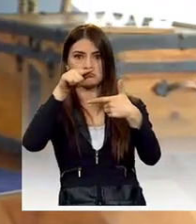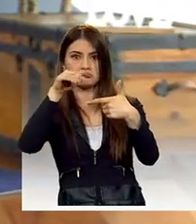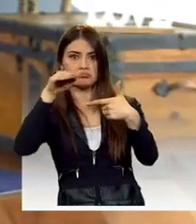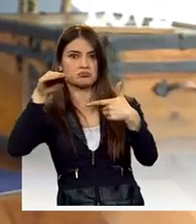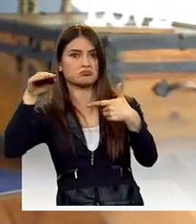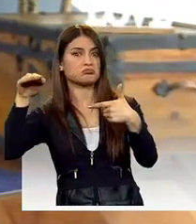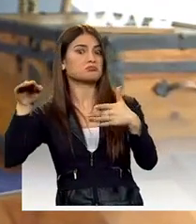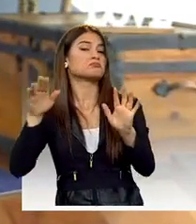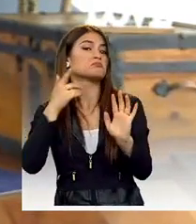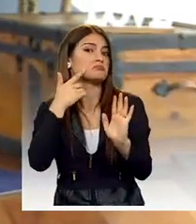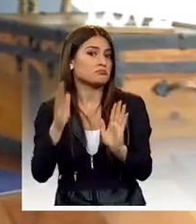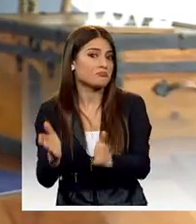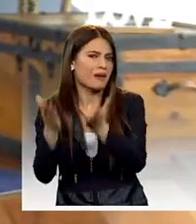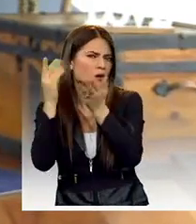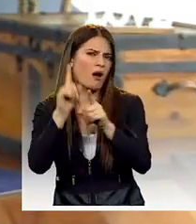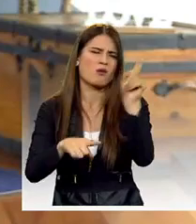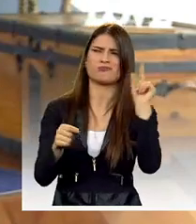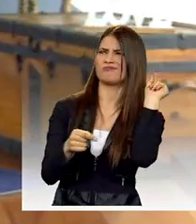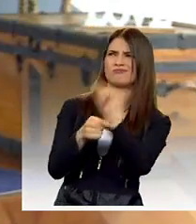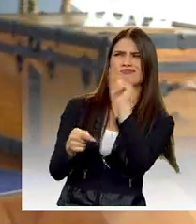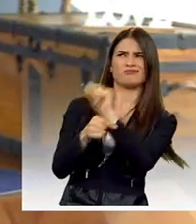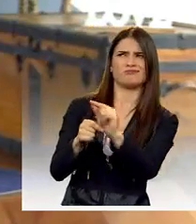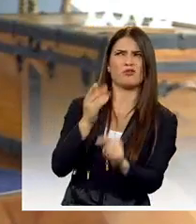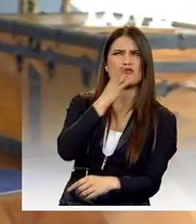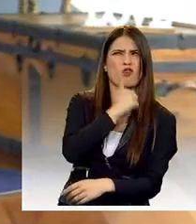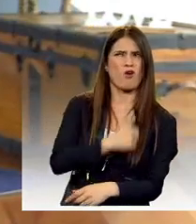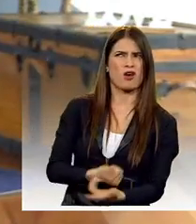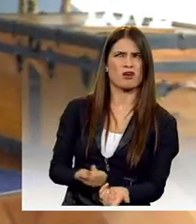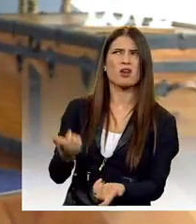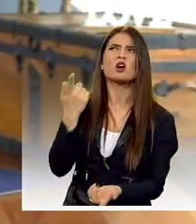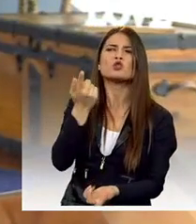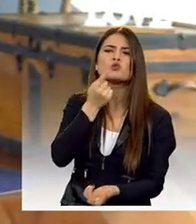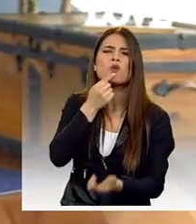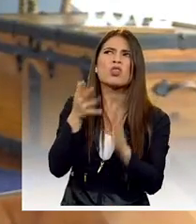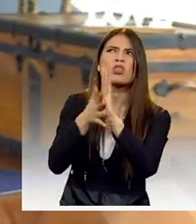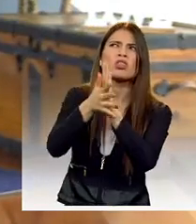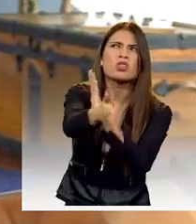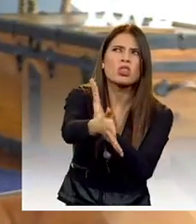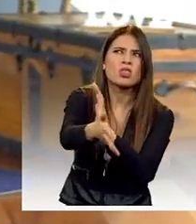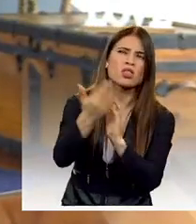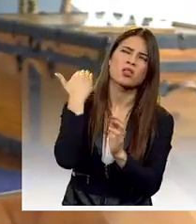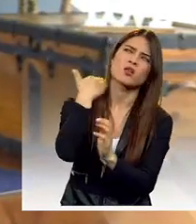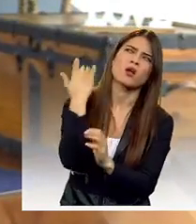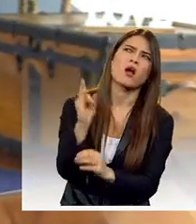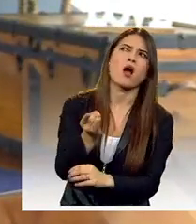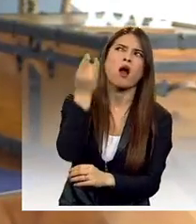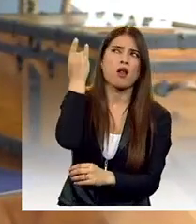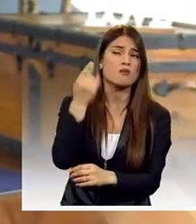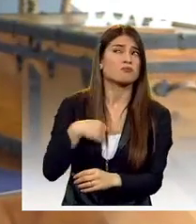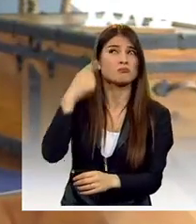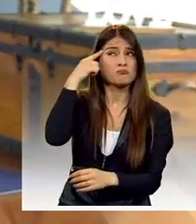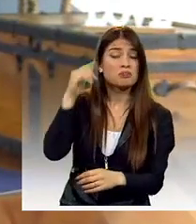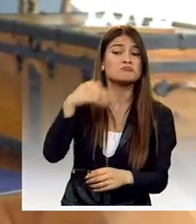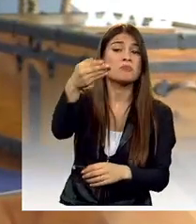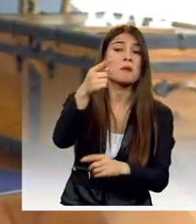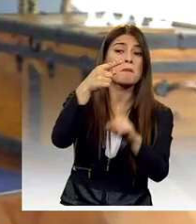falta reactivos para las pruebas y más tamizajes. Pronostican que el pico podría llegar entre mayo y junio.